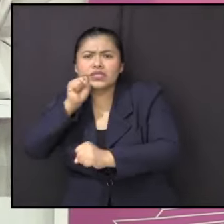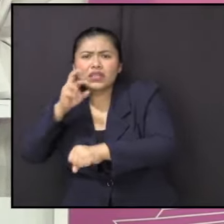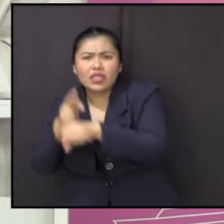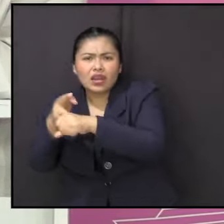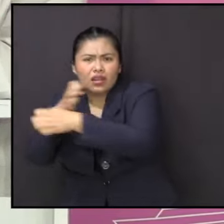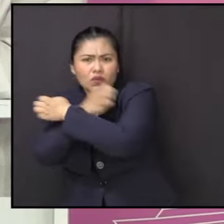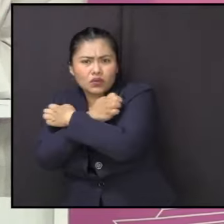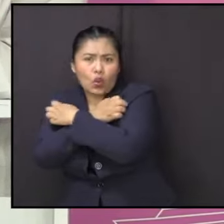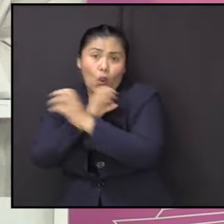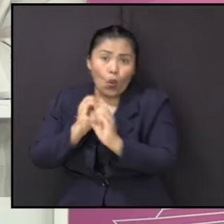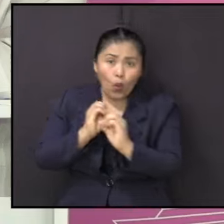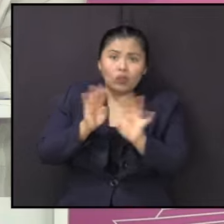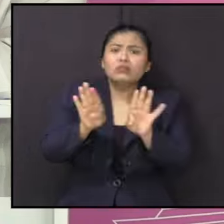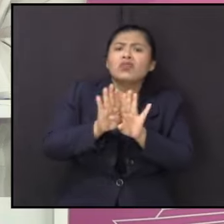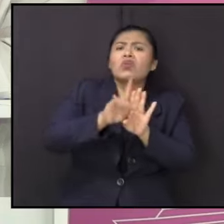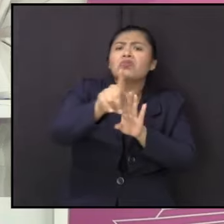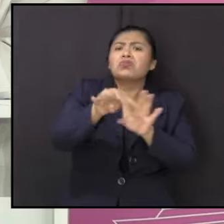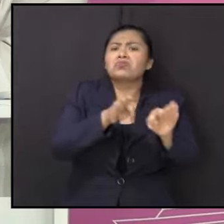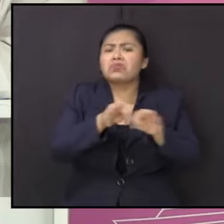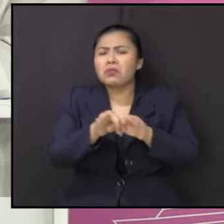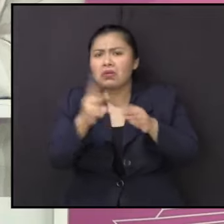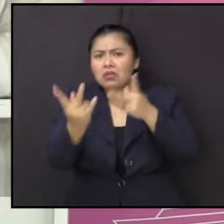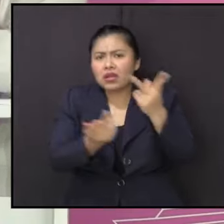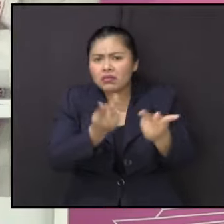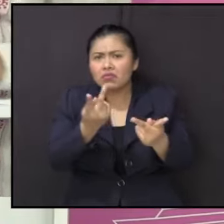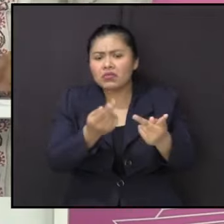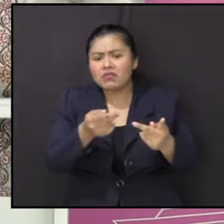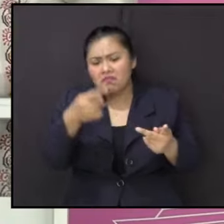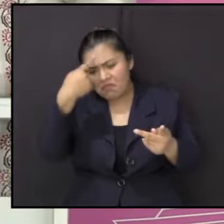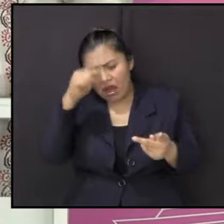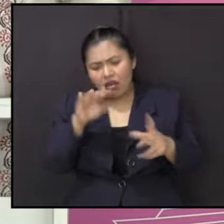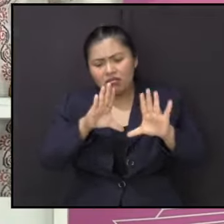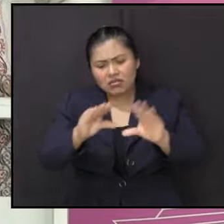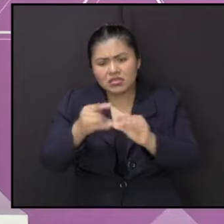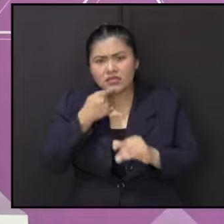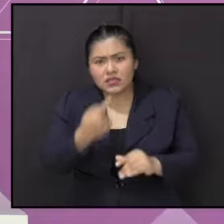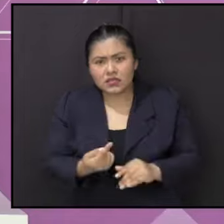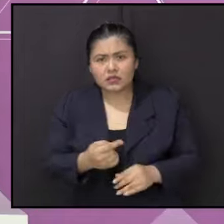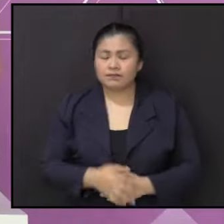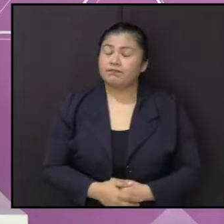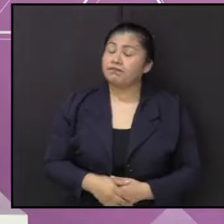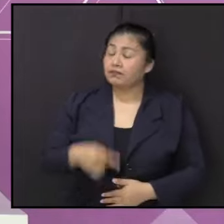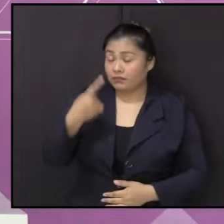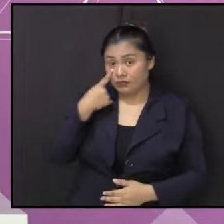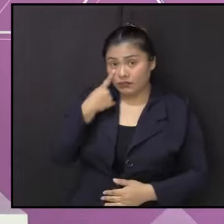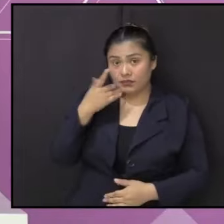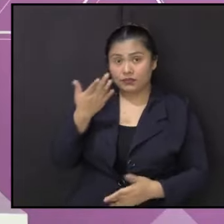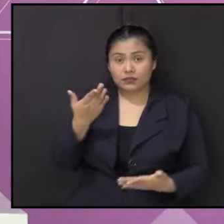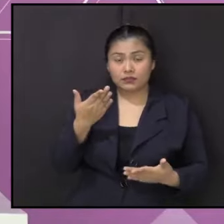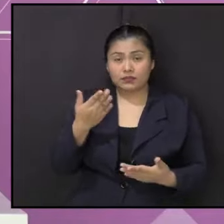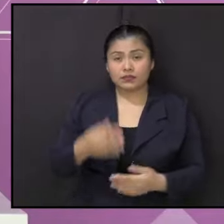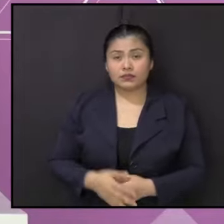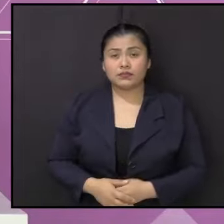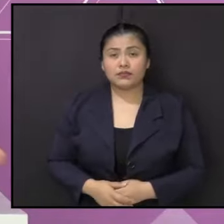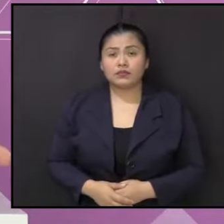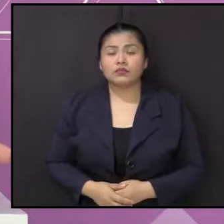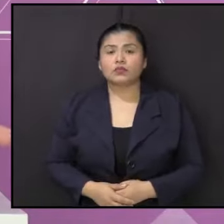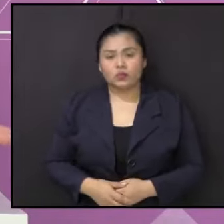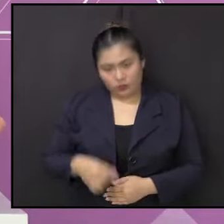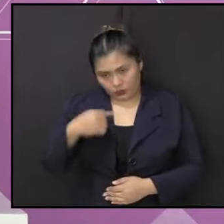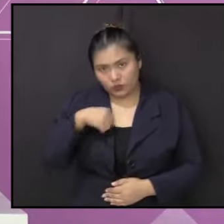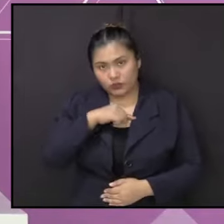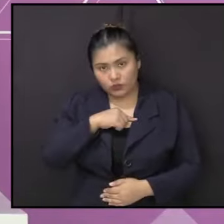específicamente para implementar este tema en los niños y en las casas? Adelante, bueno, candidata. Bueno, más que vamos a